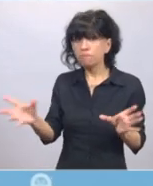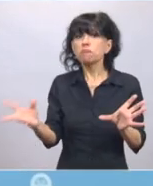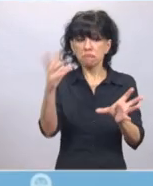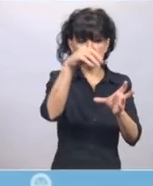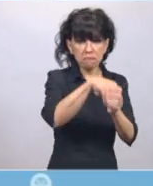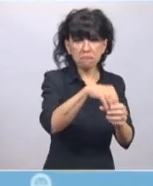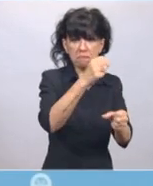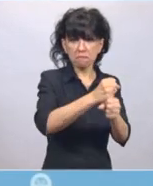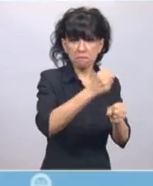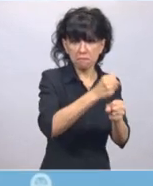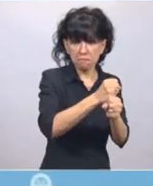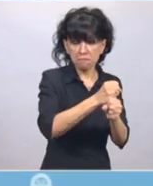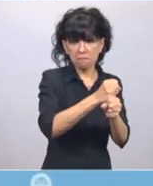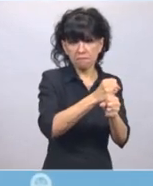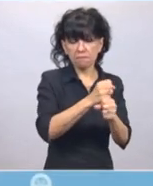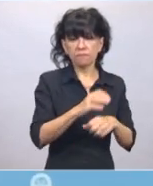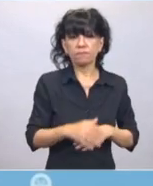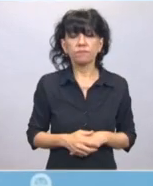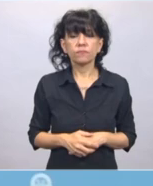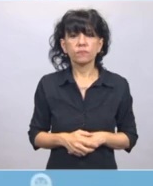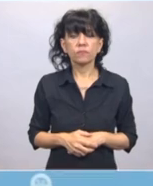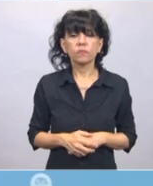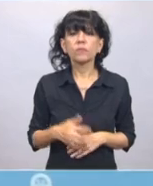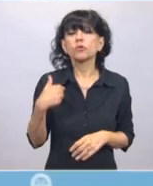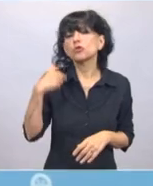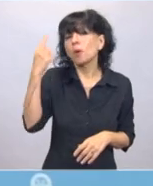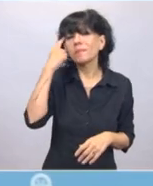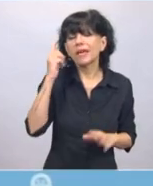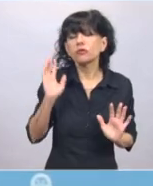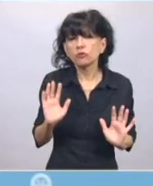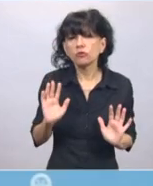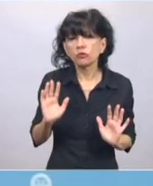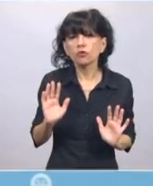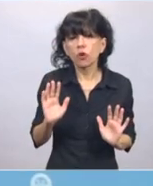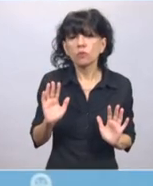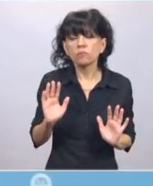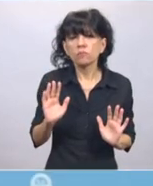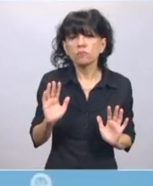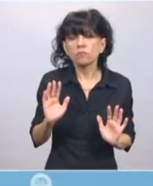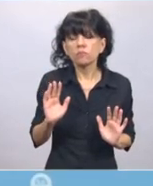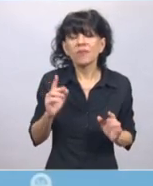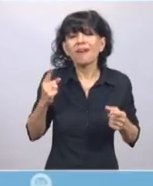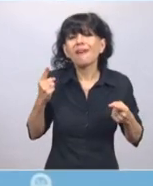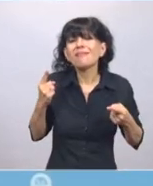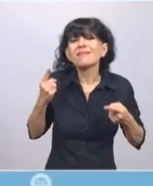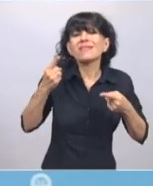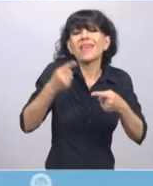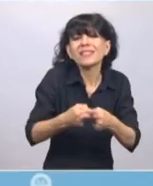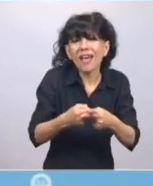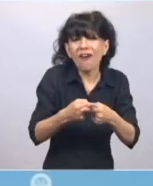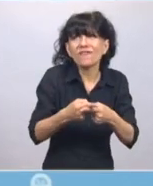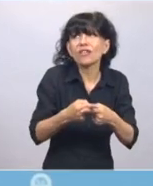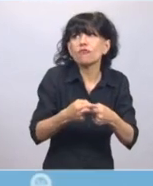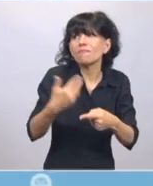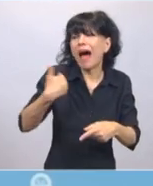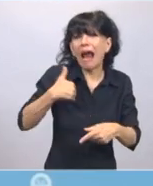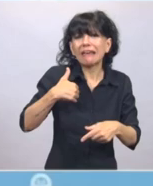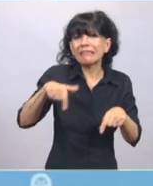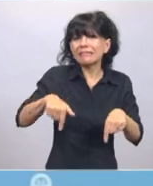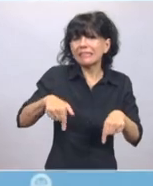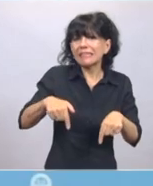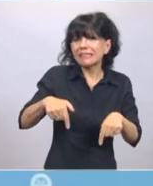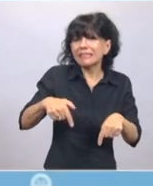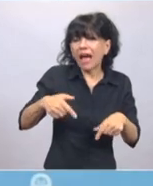sociales al mundo del trabajo creo En definitiva que el enorme desafío que recorre la Argentina es